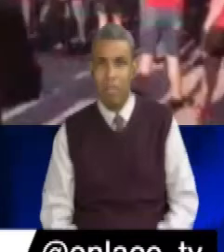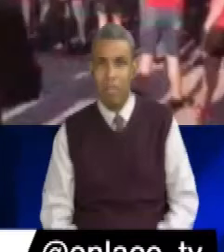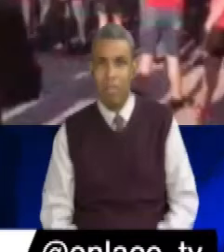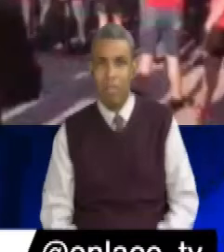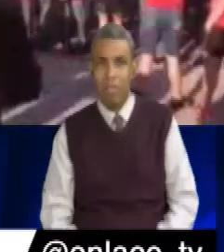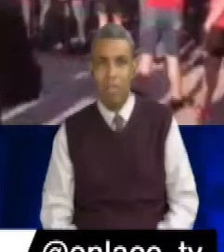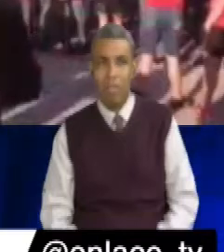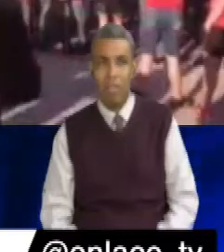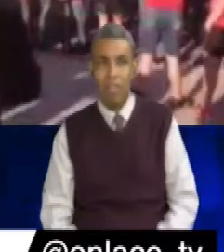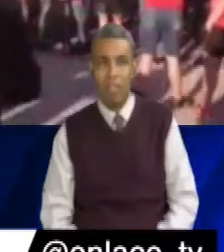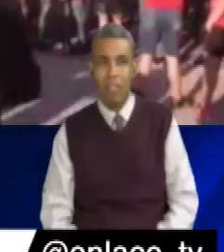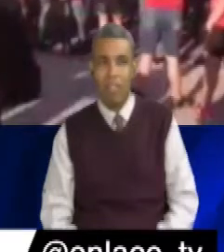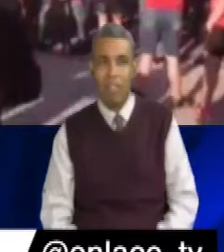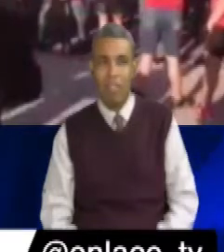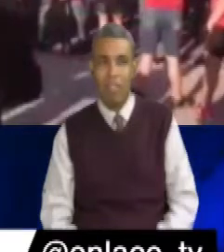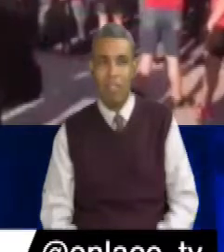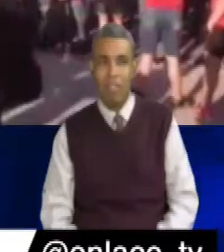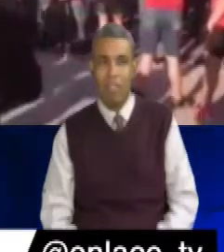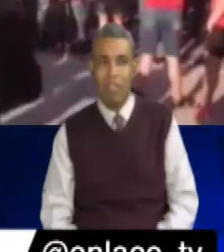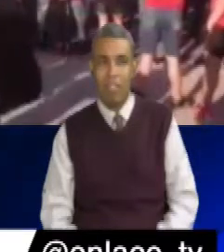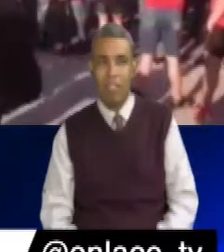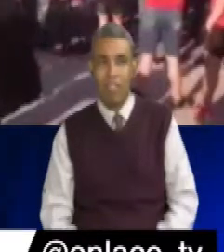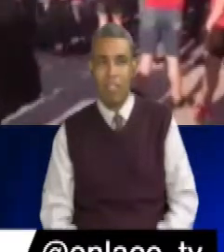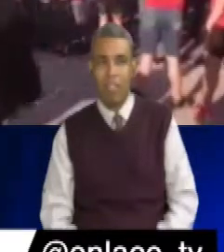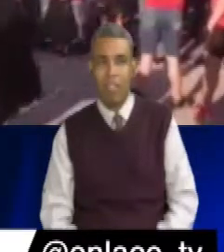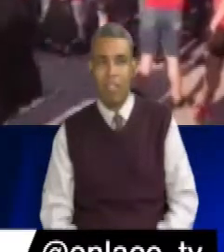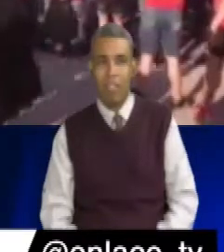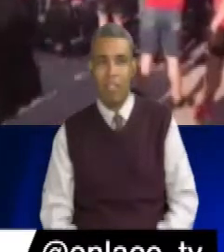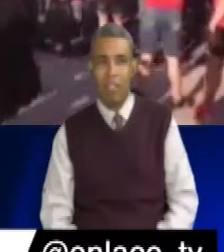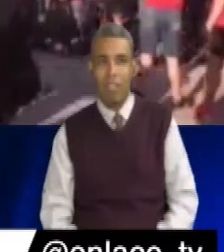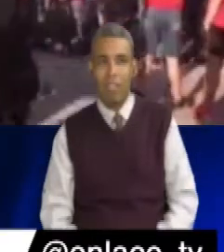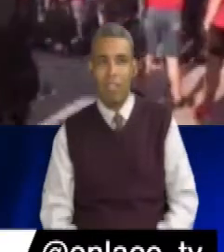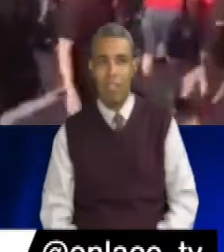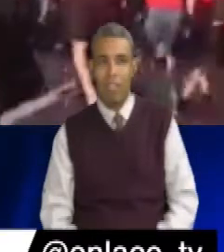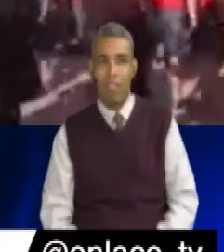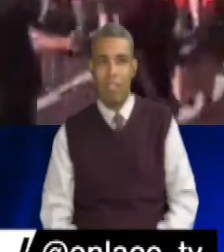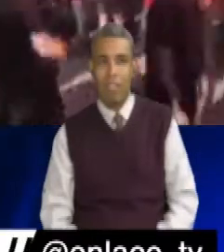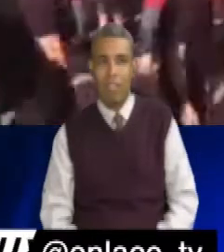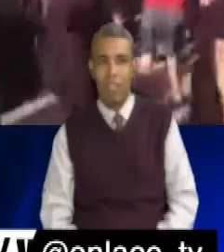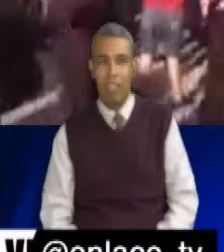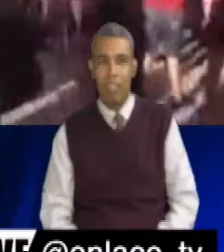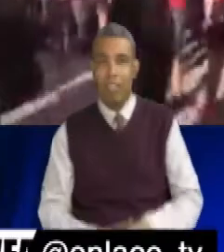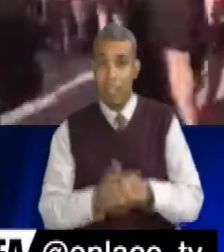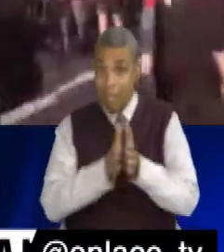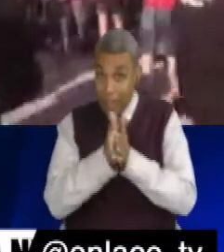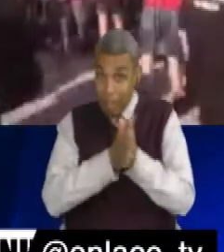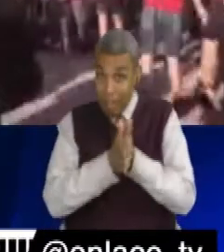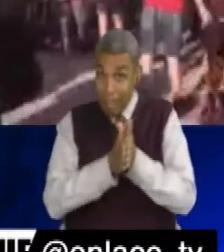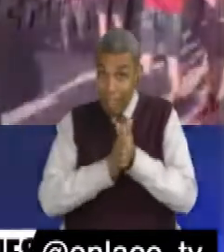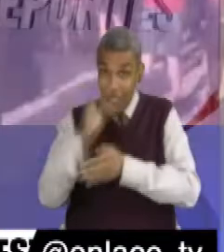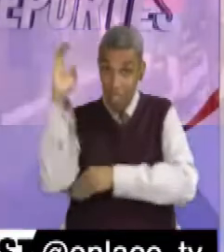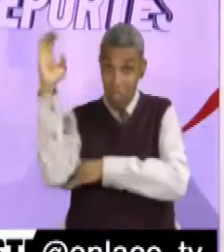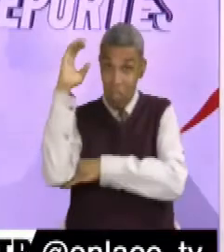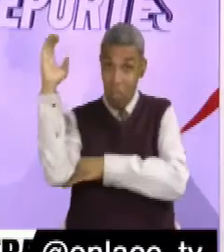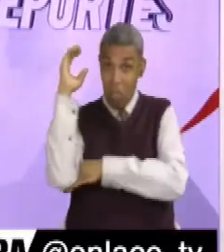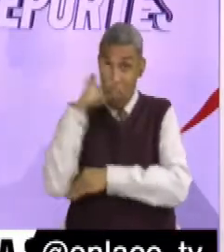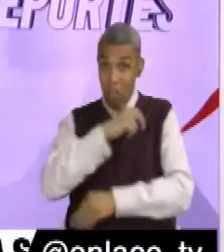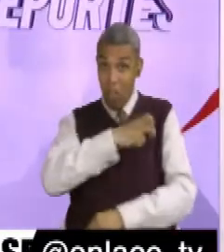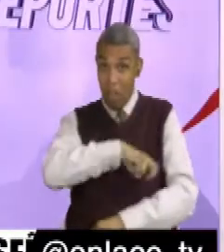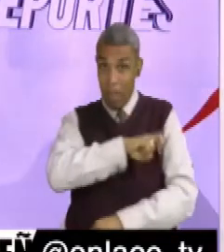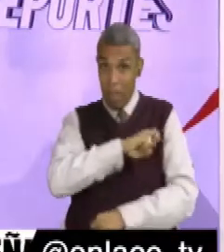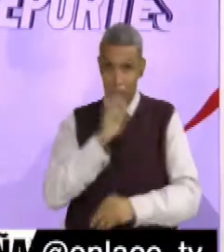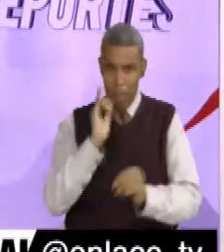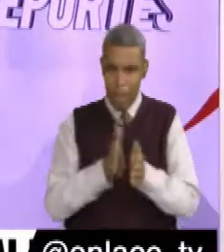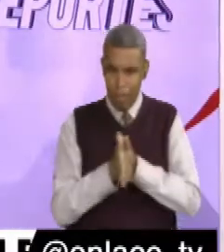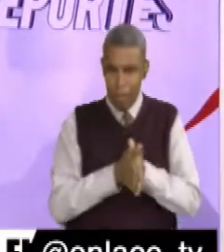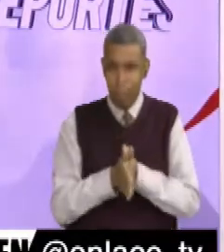Gracias, Ariel, por este informe. Por supuesto, estaremos atentos a este partido. No lo podemos perder definitivamente. Así que éxitos para nuestra